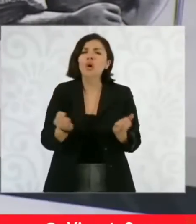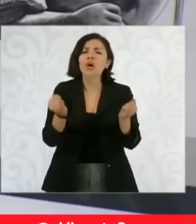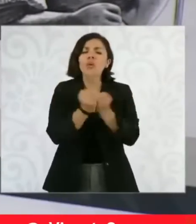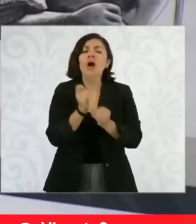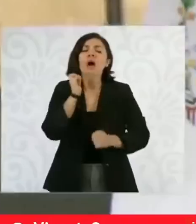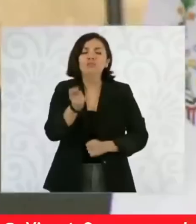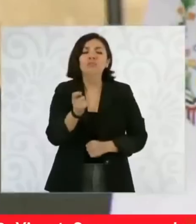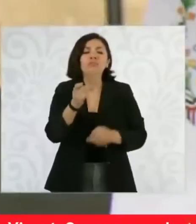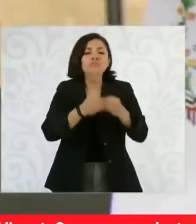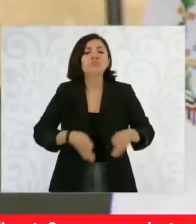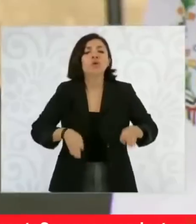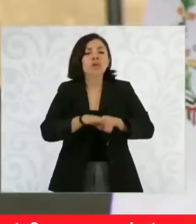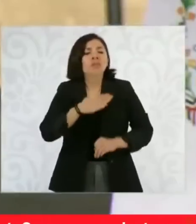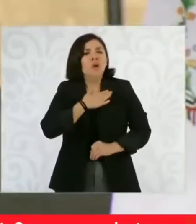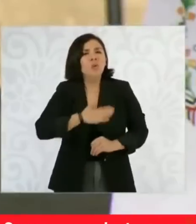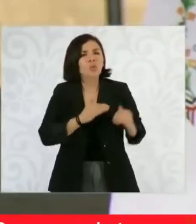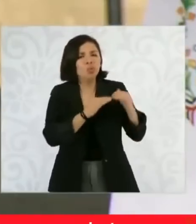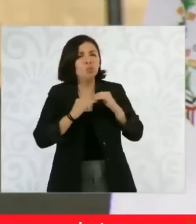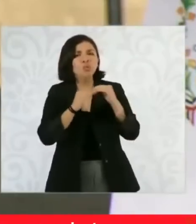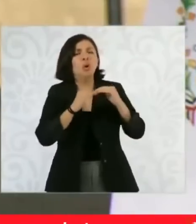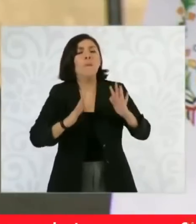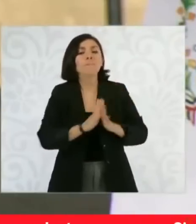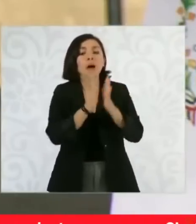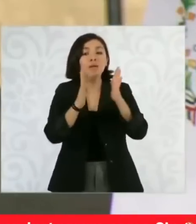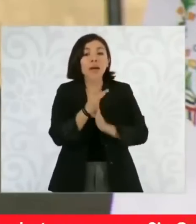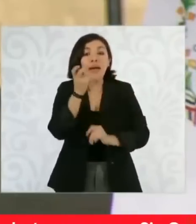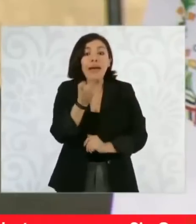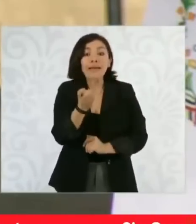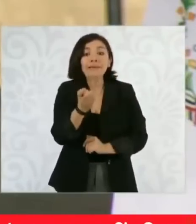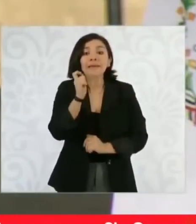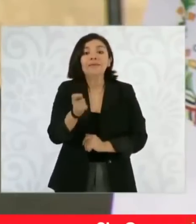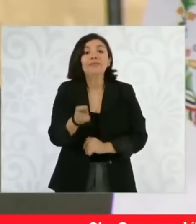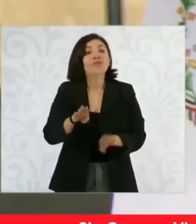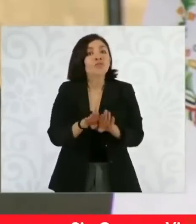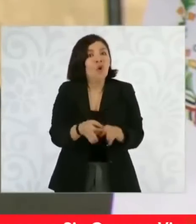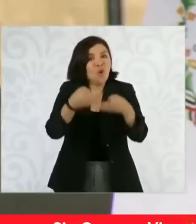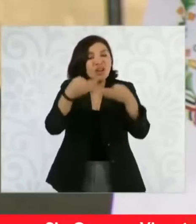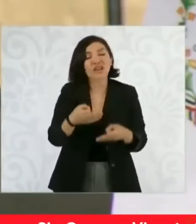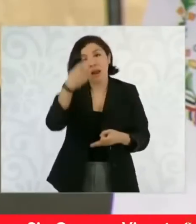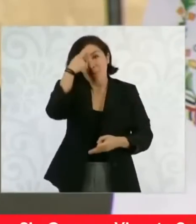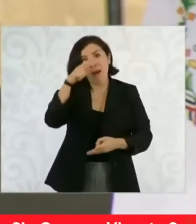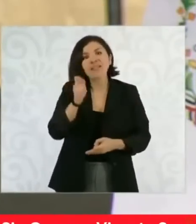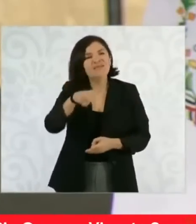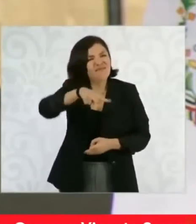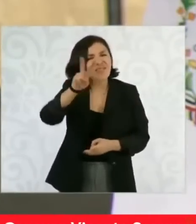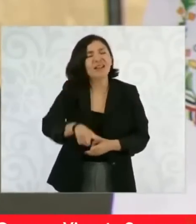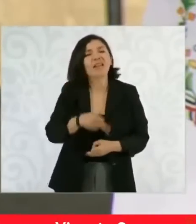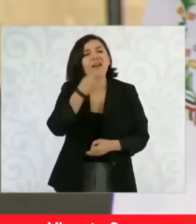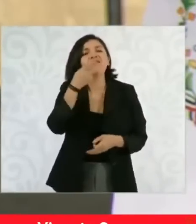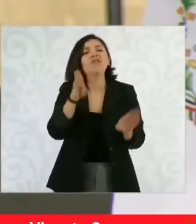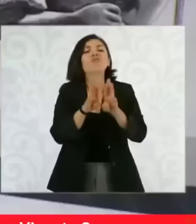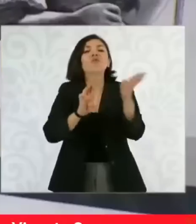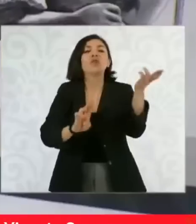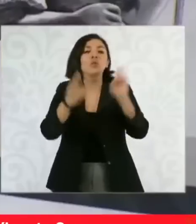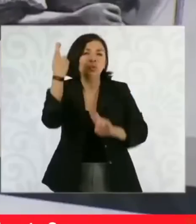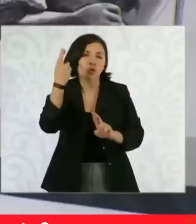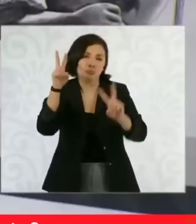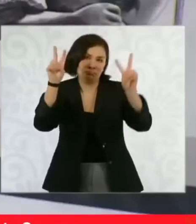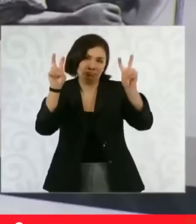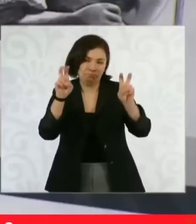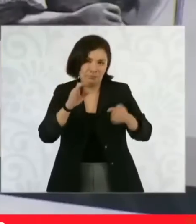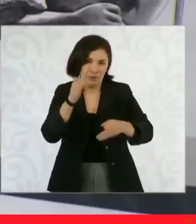los principios democráticos que fueron los originales de nuestra verdadera revolución. Fin de la